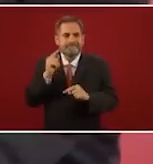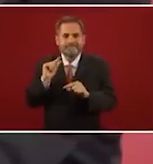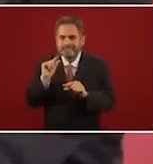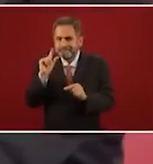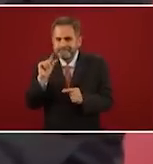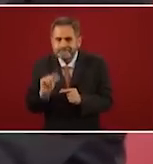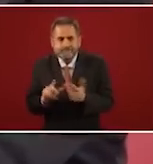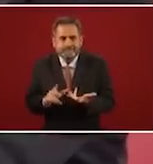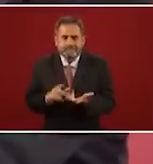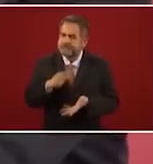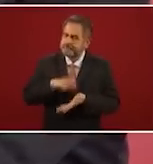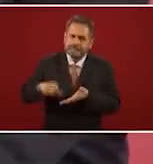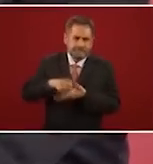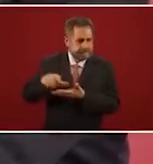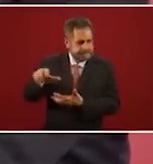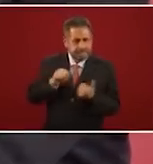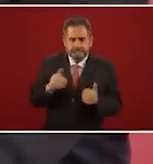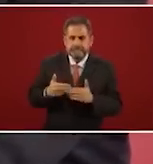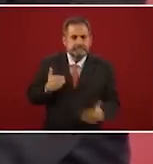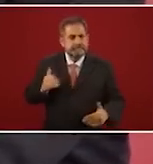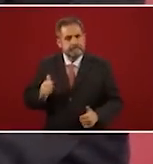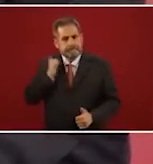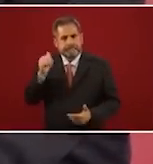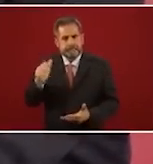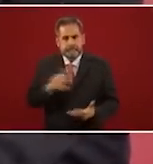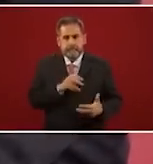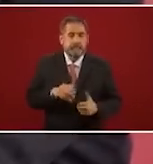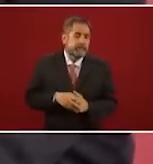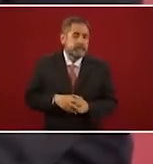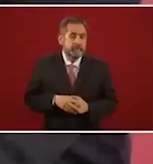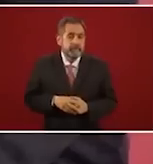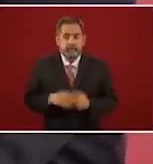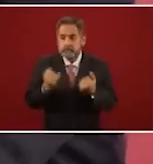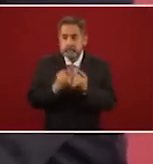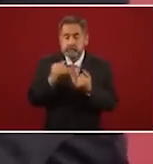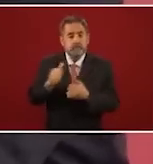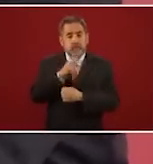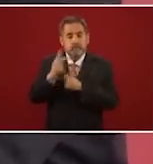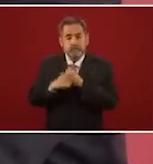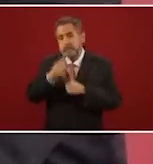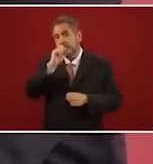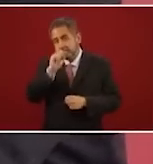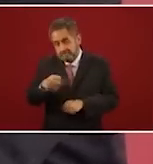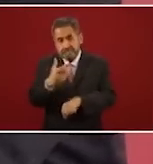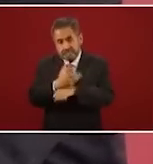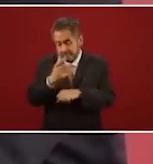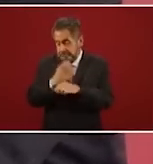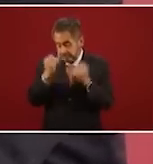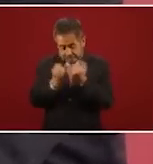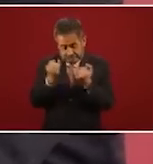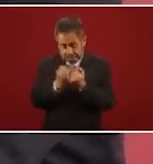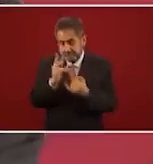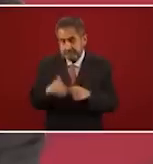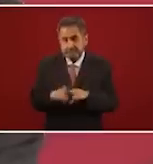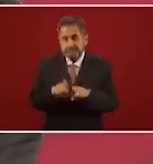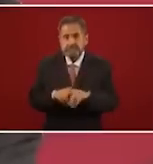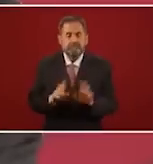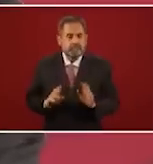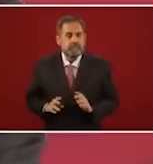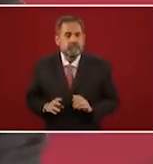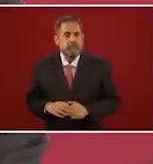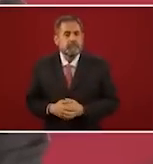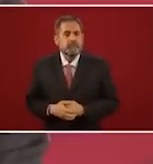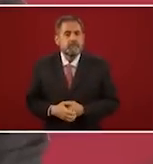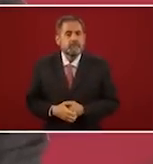luego, es algo que están padeciendo otros países, hasta Estados Unidos. Nosotros